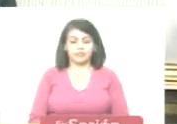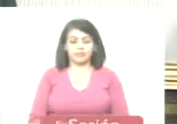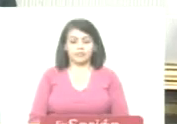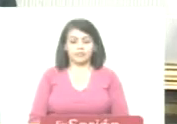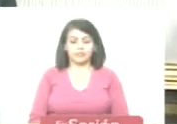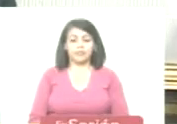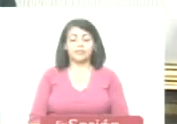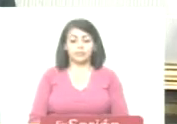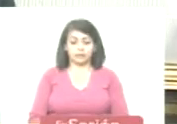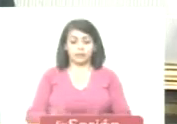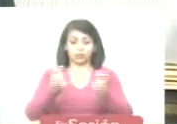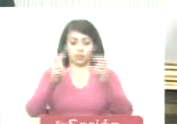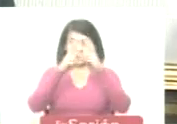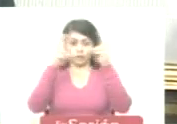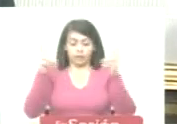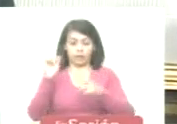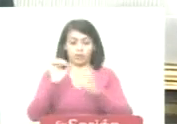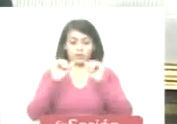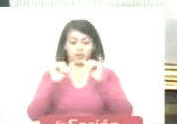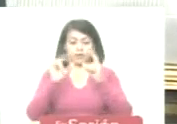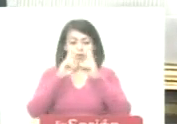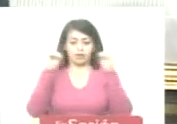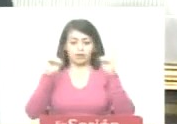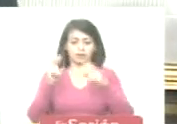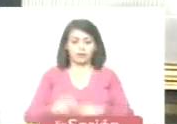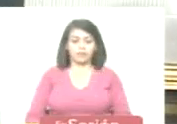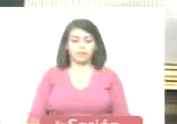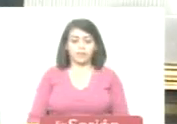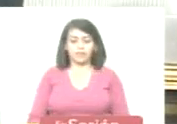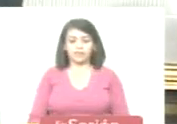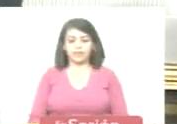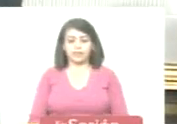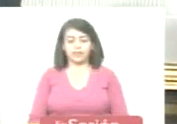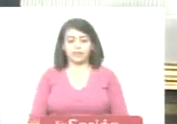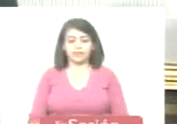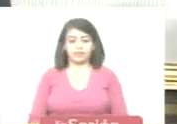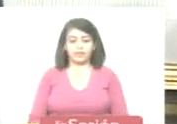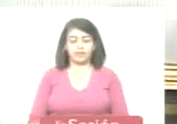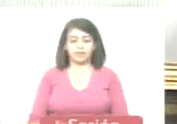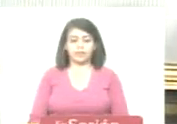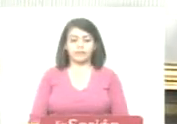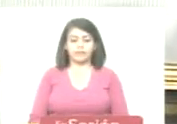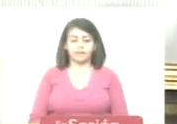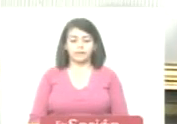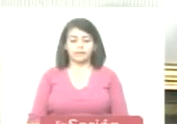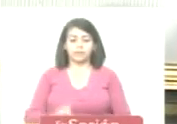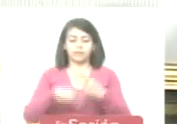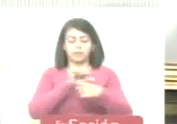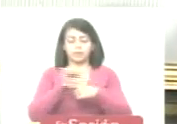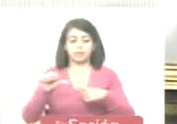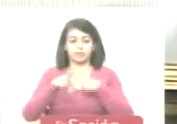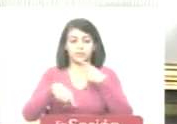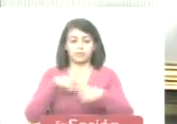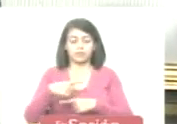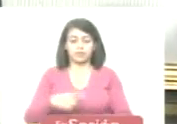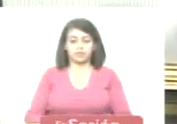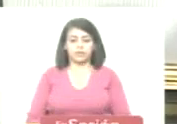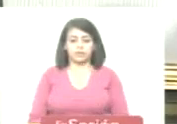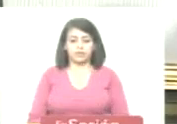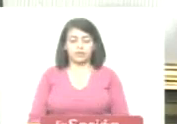¿Sobre un tema nuevo o el mismo tema? No. La semana que viene, el próximo sesión. Gracias, diputado. Siguiente.